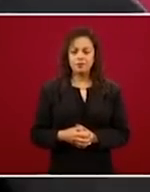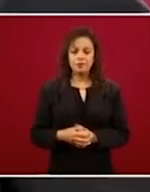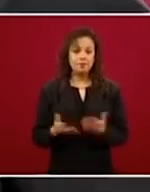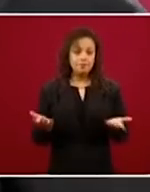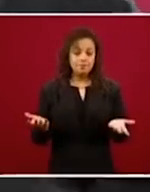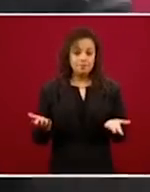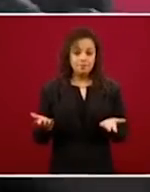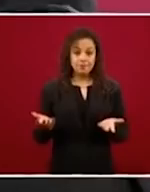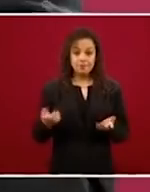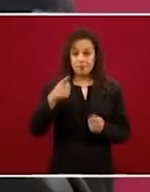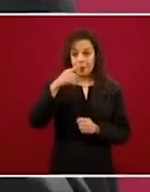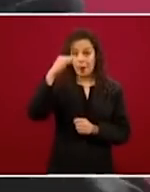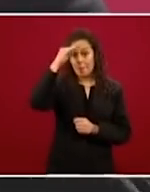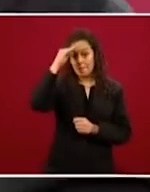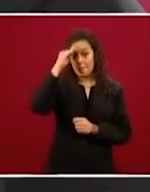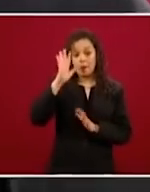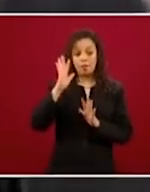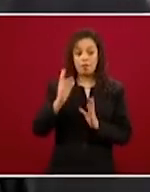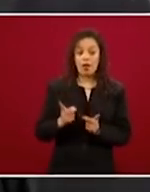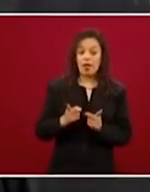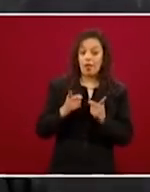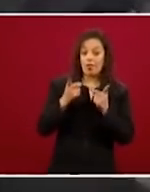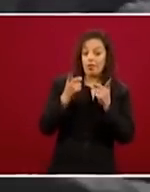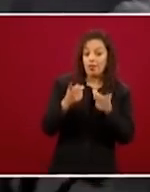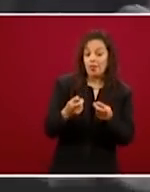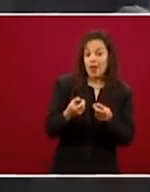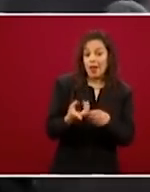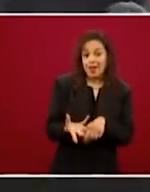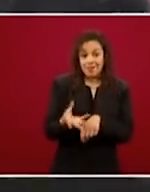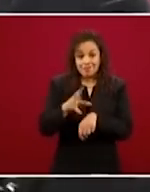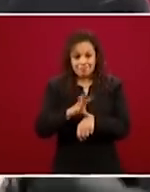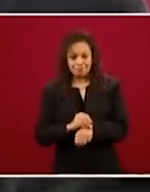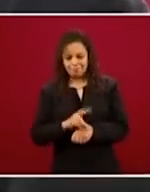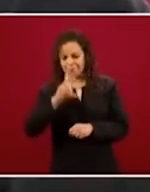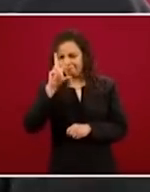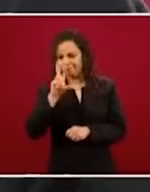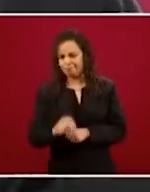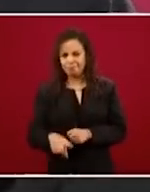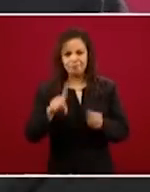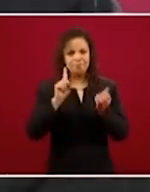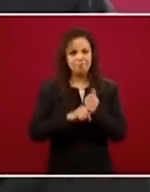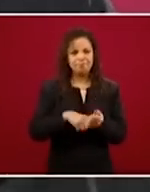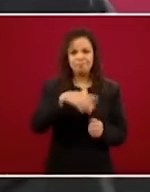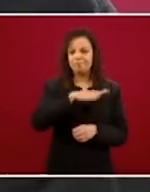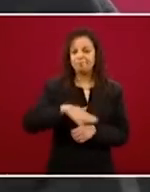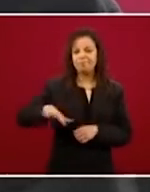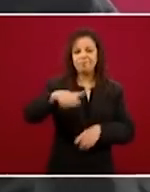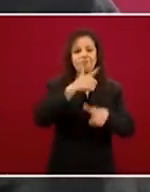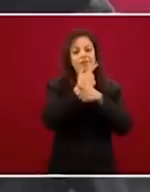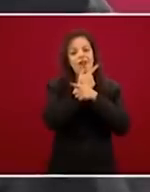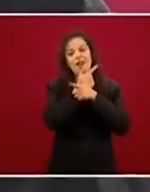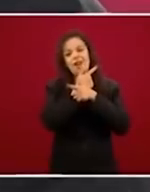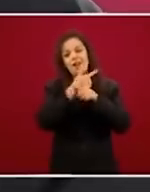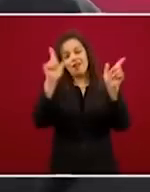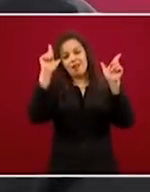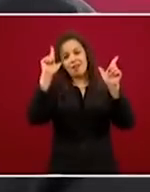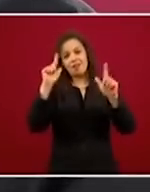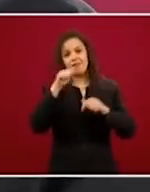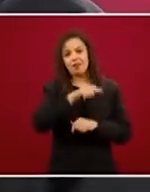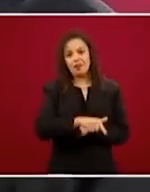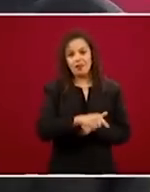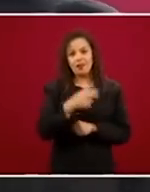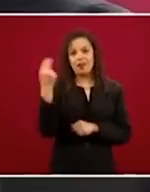se trata de una concepción más las libertades se conquistan nos e imploran